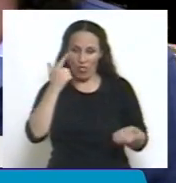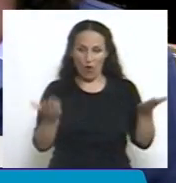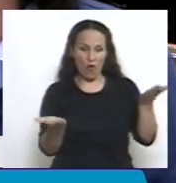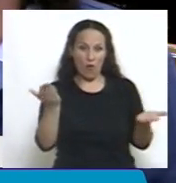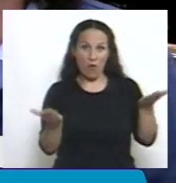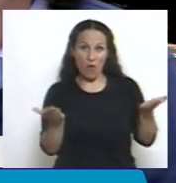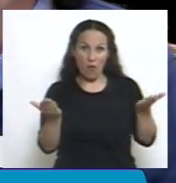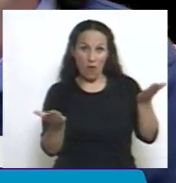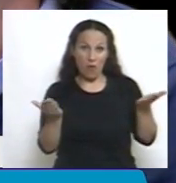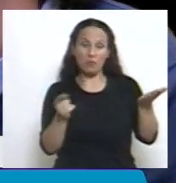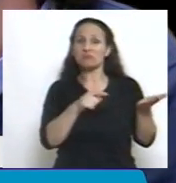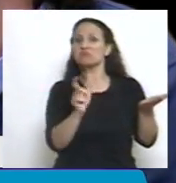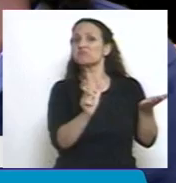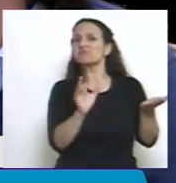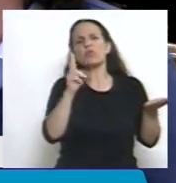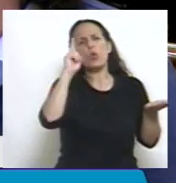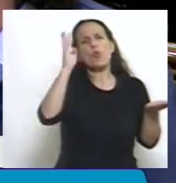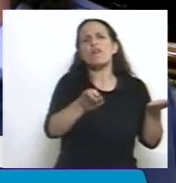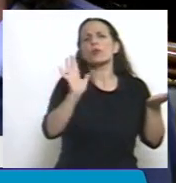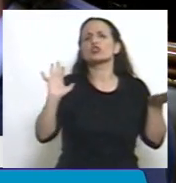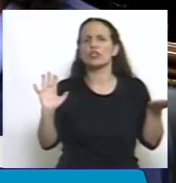en promedio solamente del 9%.